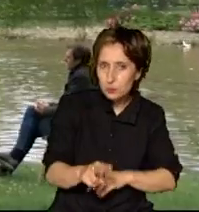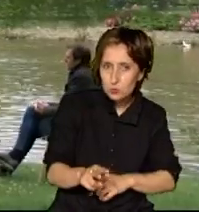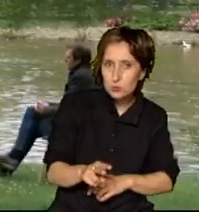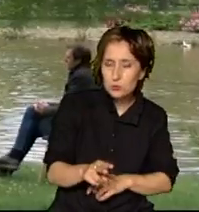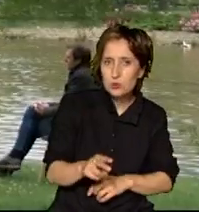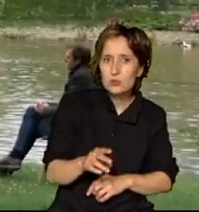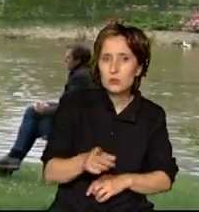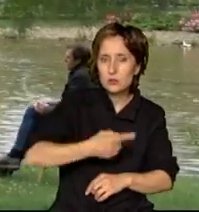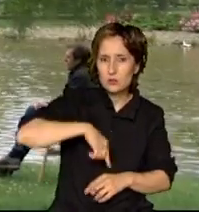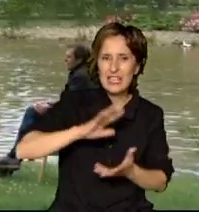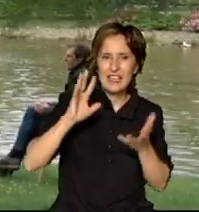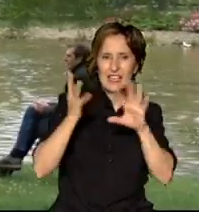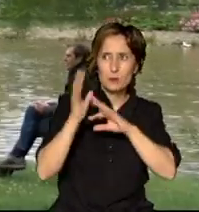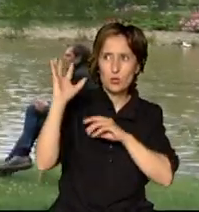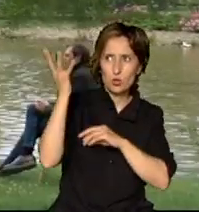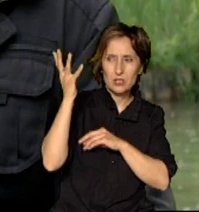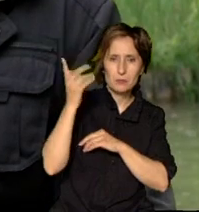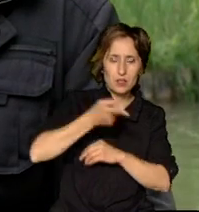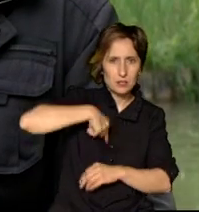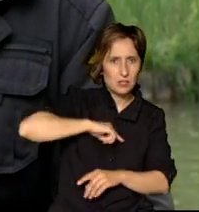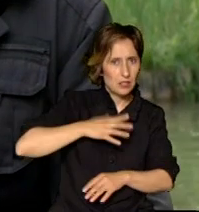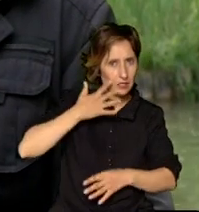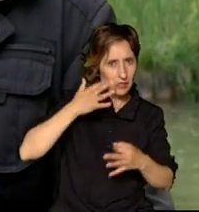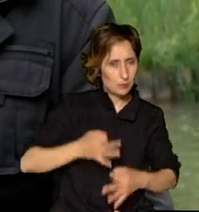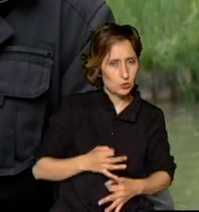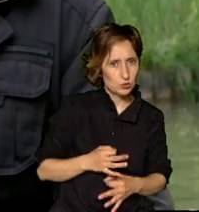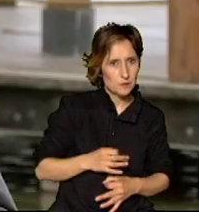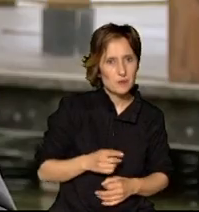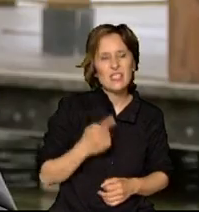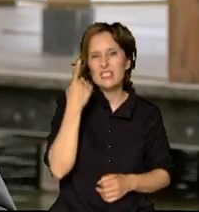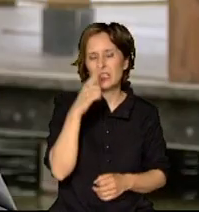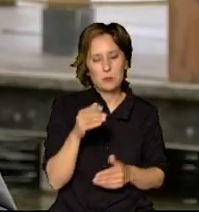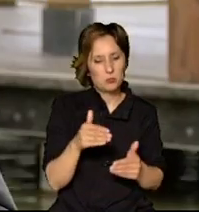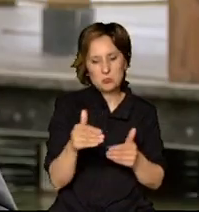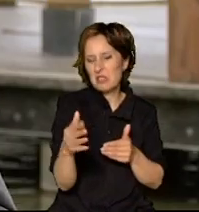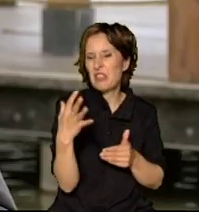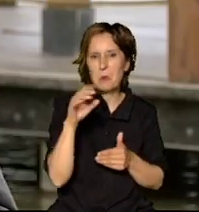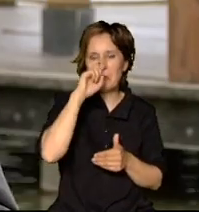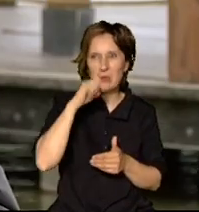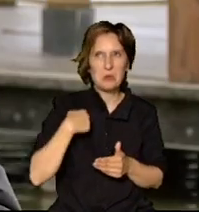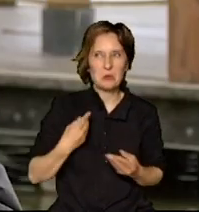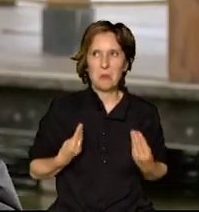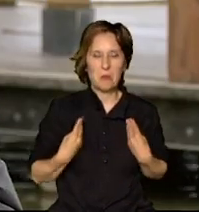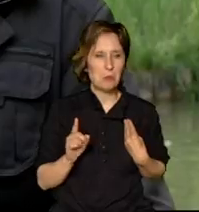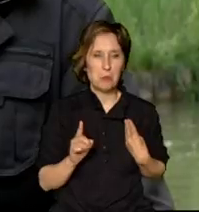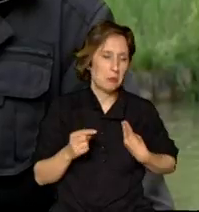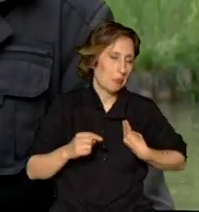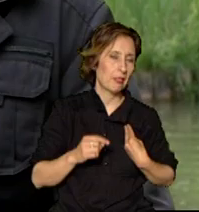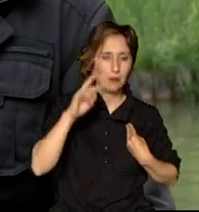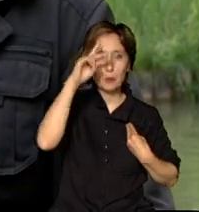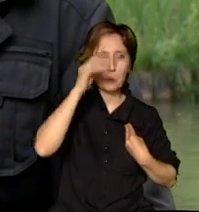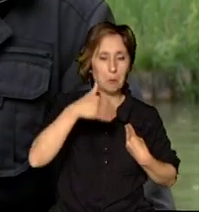nos estamos creyendo esto del cambio climático o no. O aquí sabemos que más de 50 años ya no vamos a estar y nos preocupa bastante poco lo